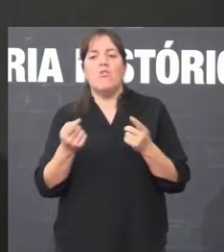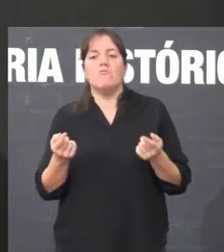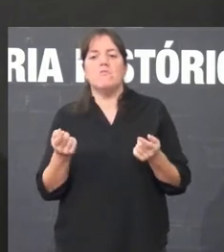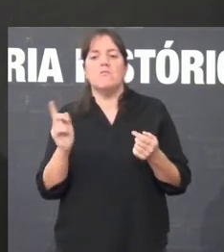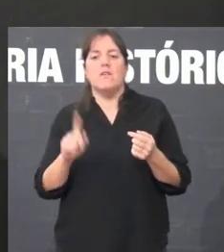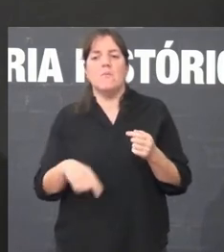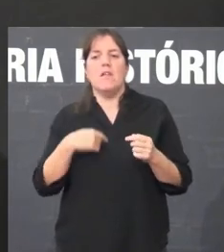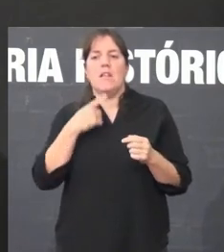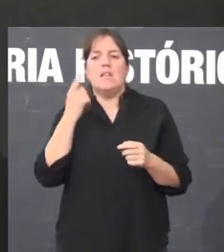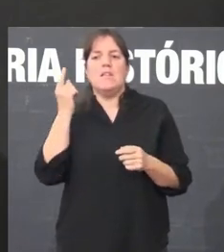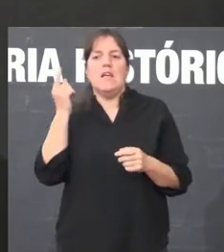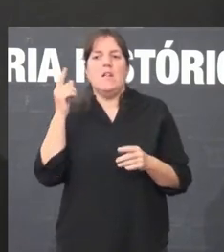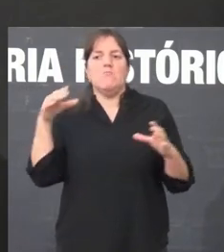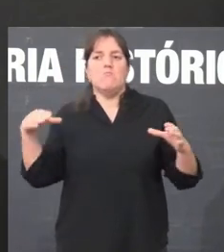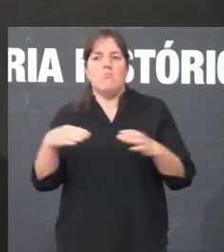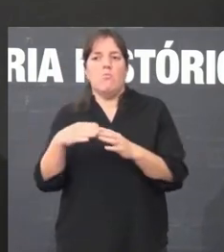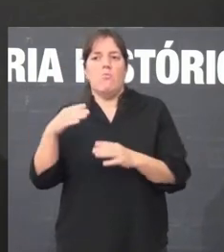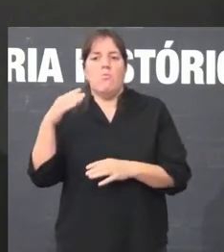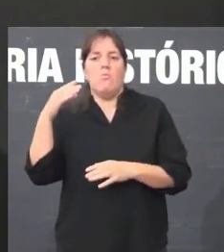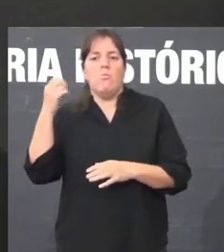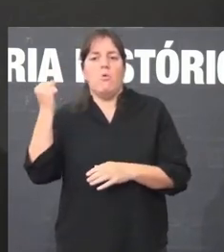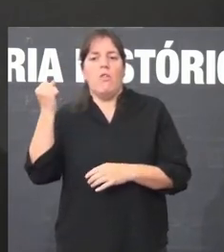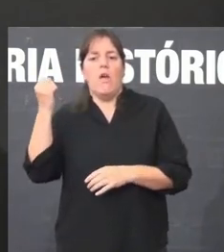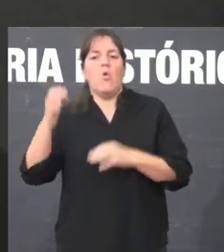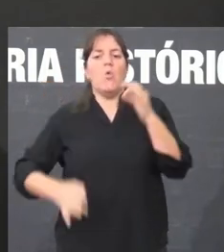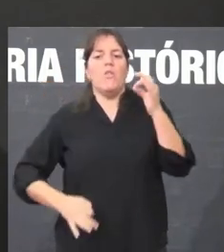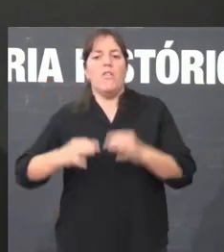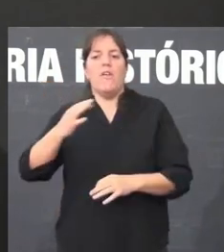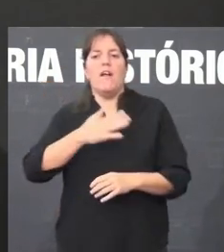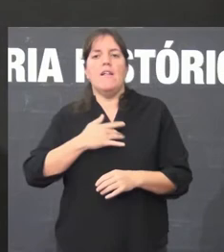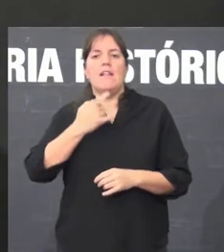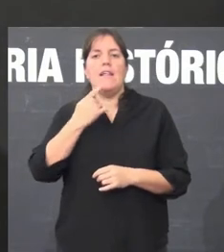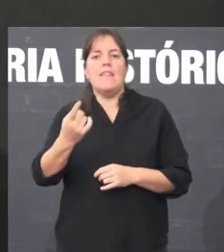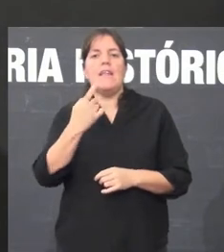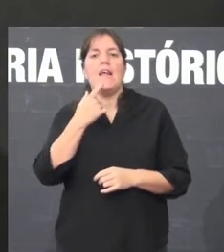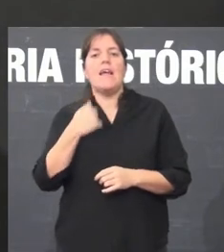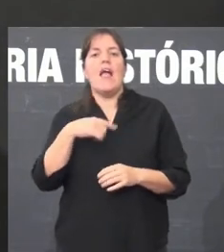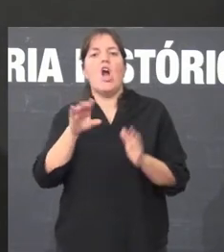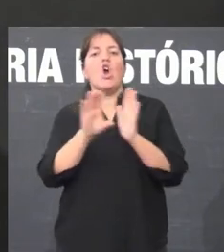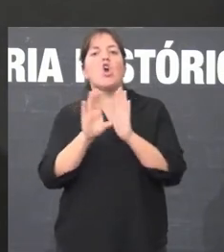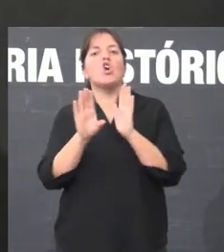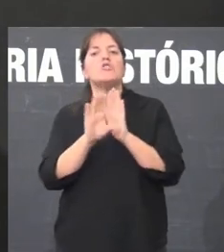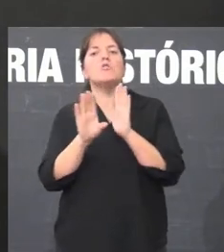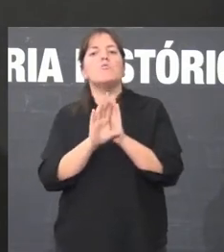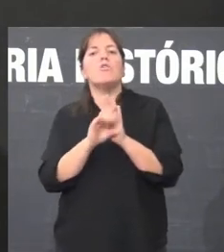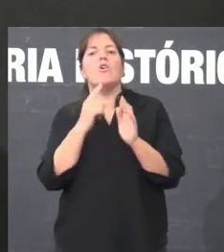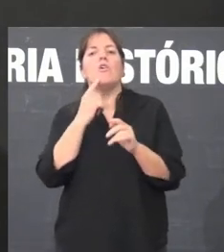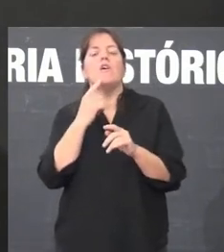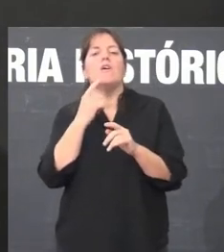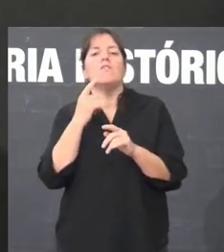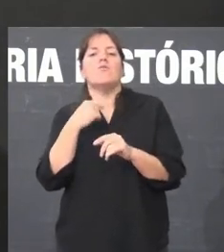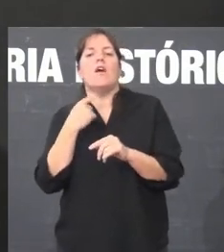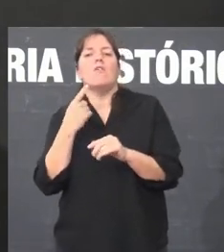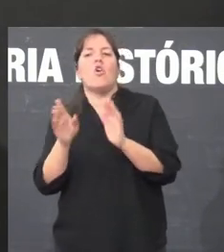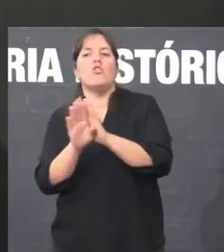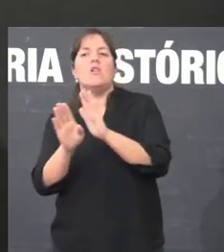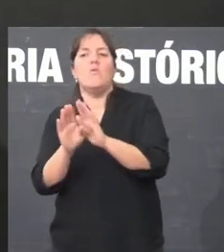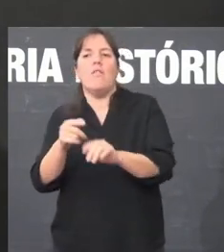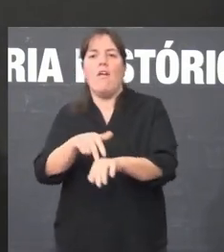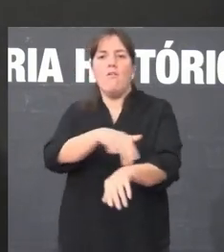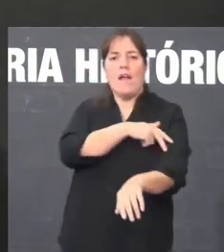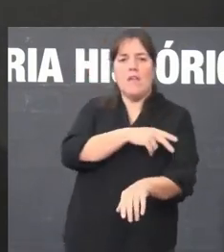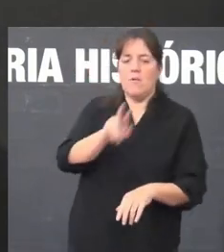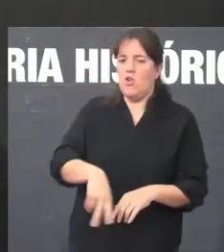desde el Poder Judicial. O sea, decir que la Constitución es una continuidad del régimen franquista, no estoy de acuerdo. O sea, no,